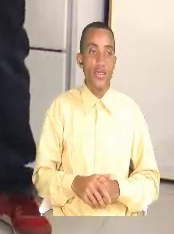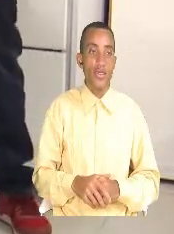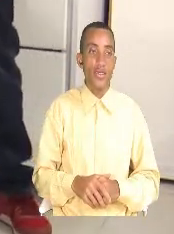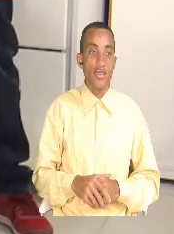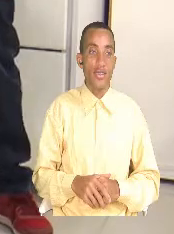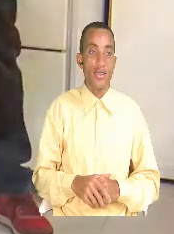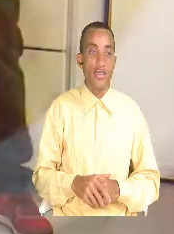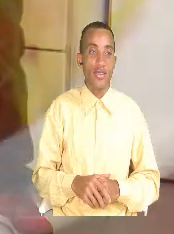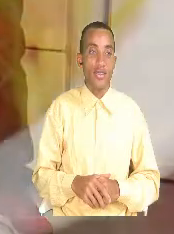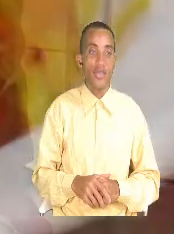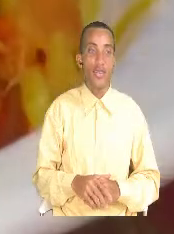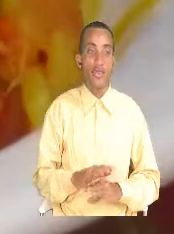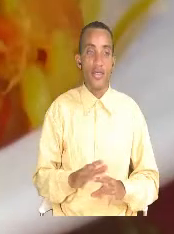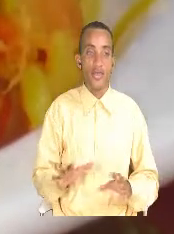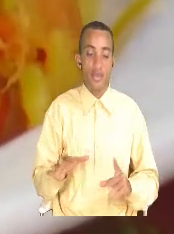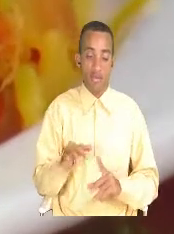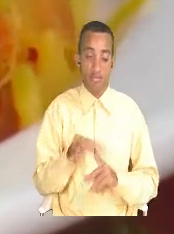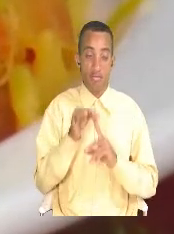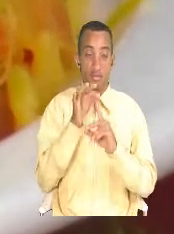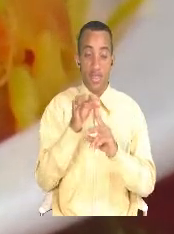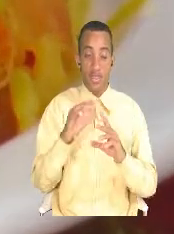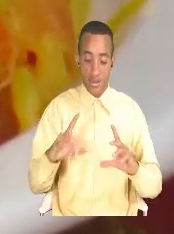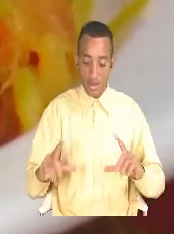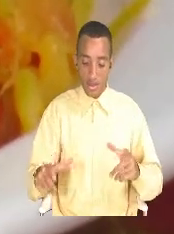Un plato especial, diferente.